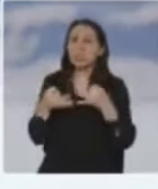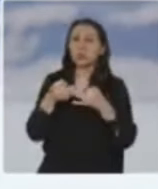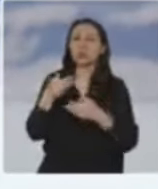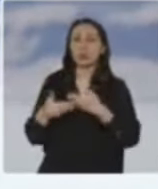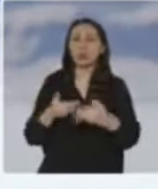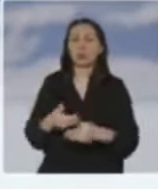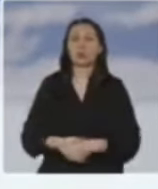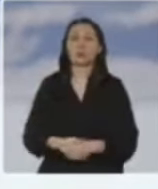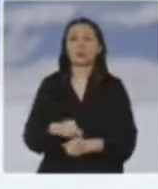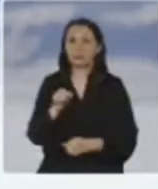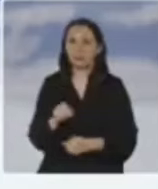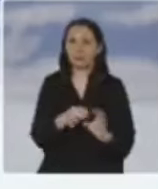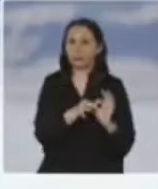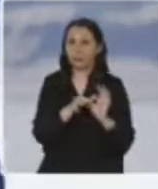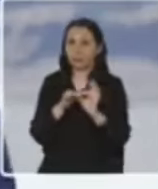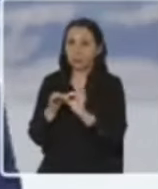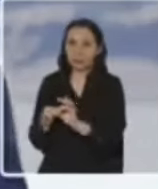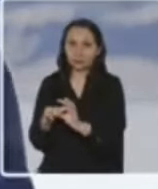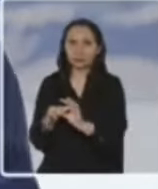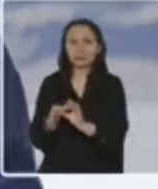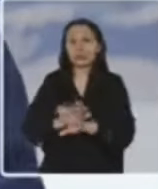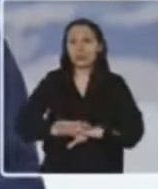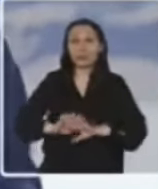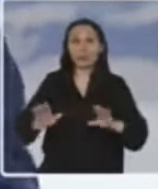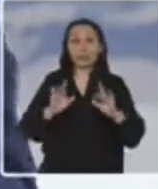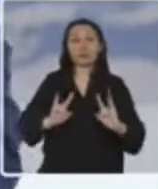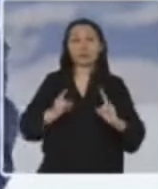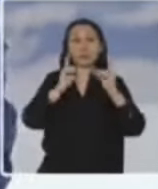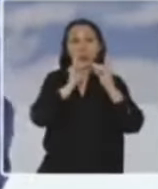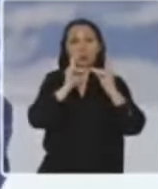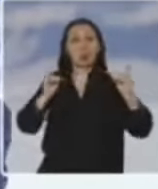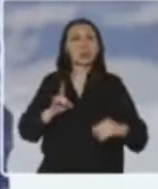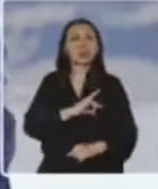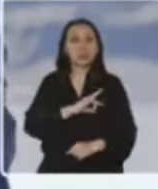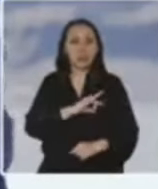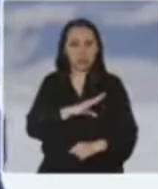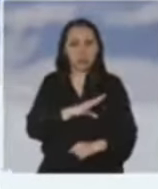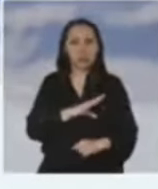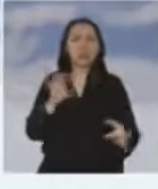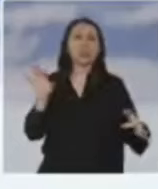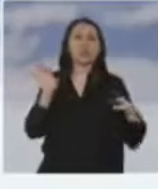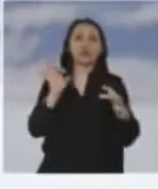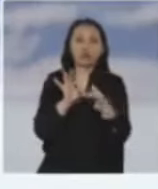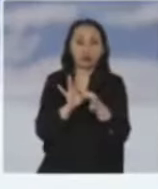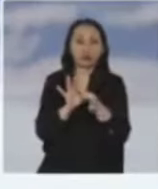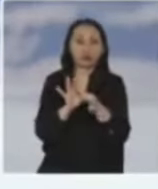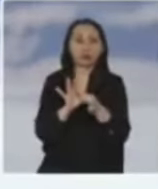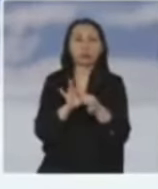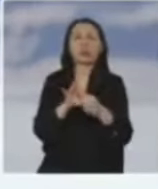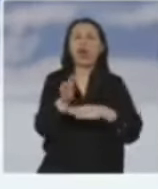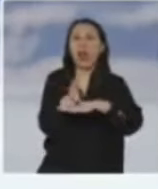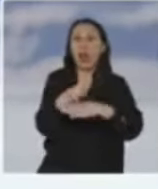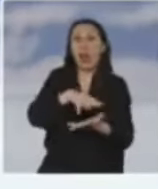bien Y en este sentido una vez terminado el puente chile va a quedar con afectado desde